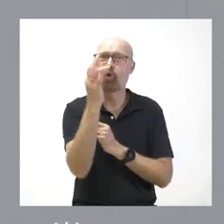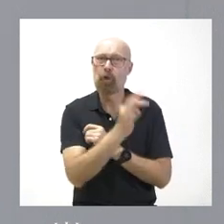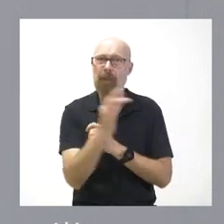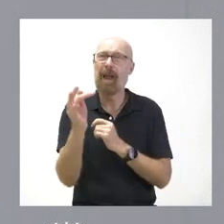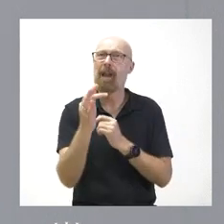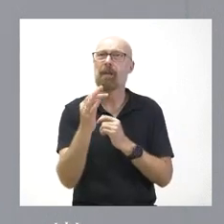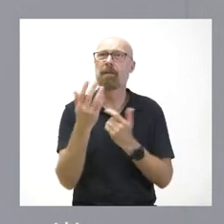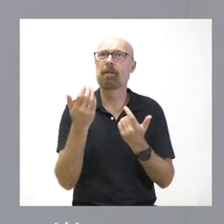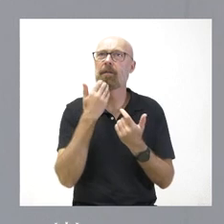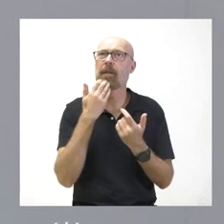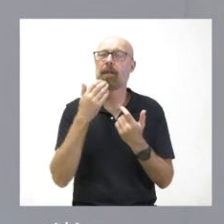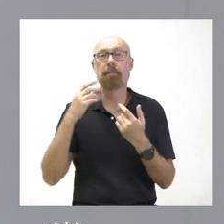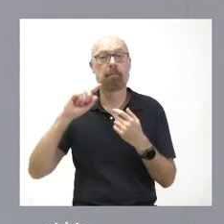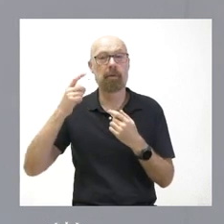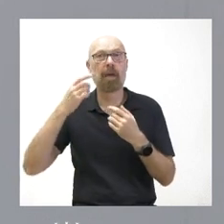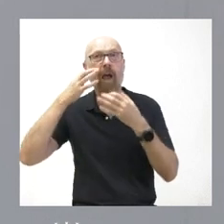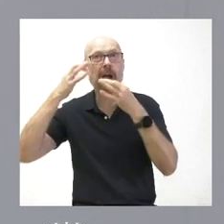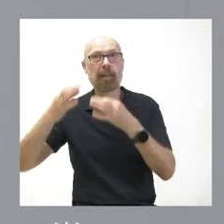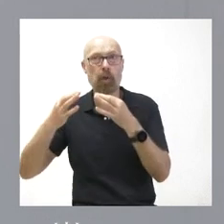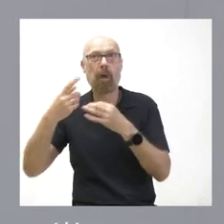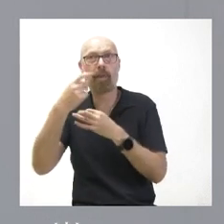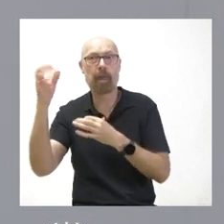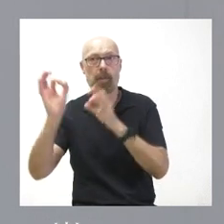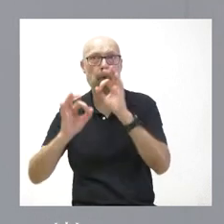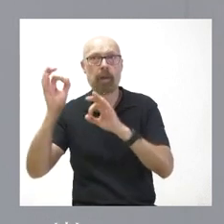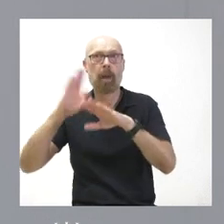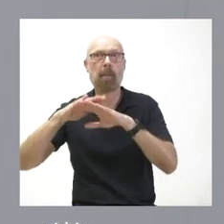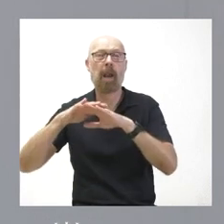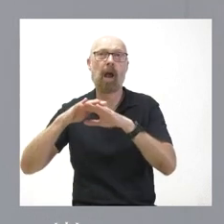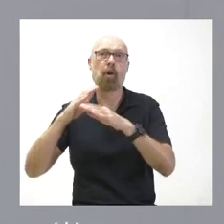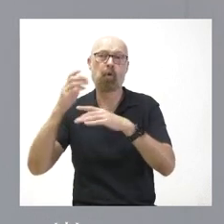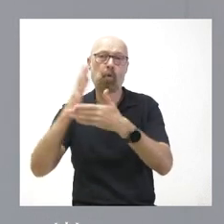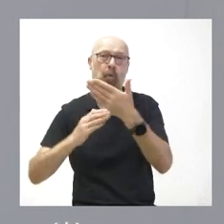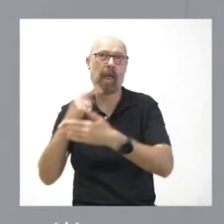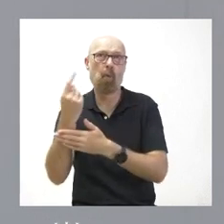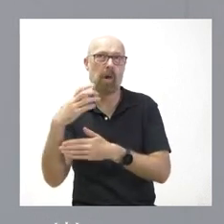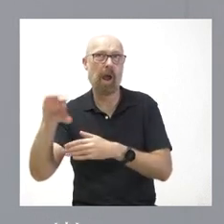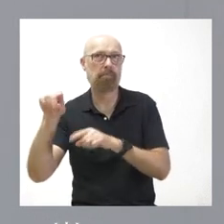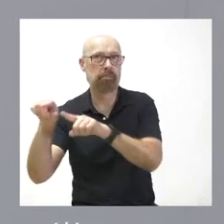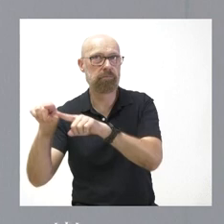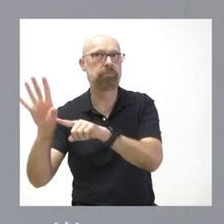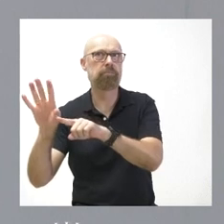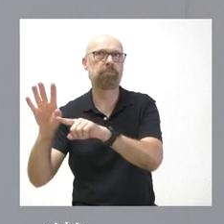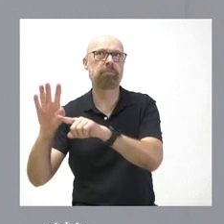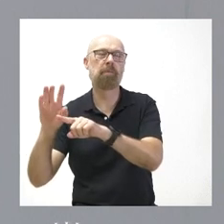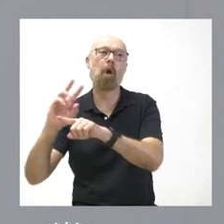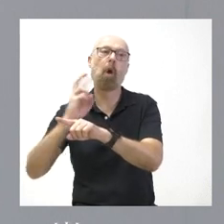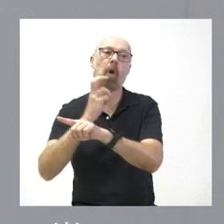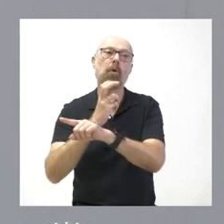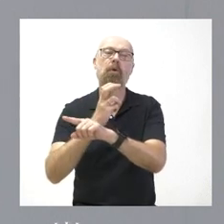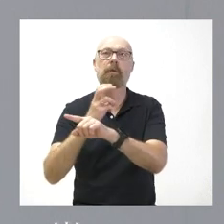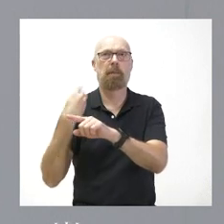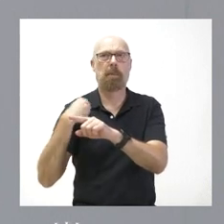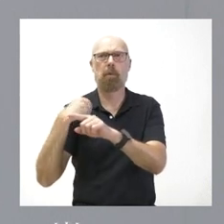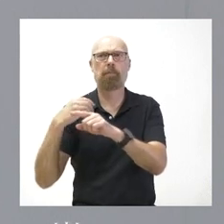asegurar el 100% de los tributos para una comunidad Autónoma y el 100% de lo que los partidos separatistas han